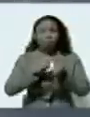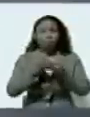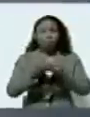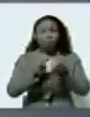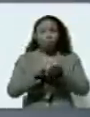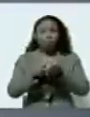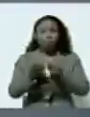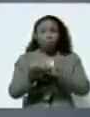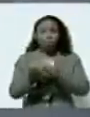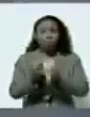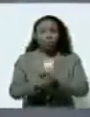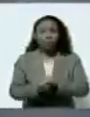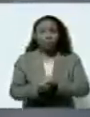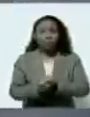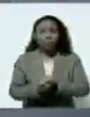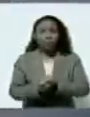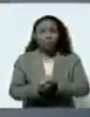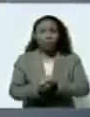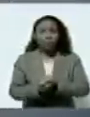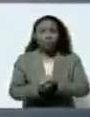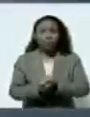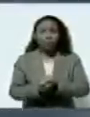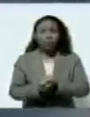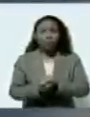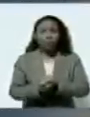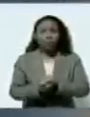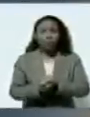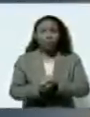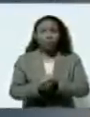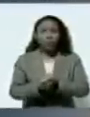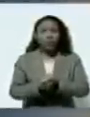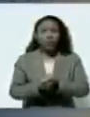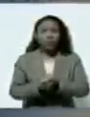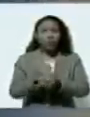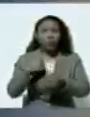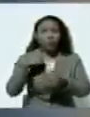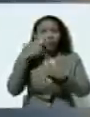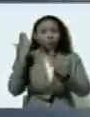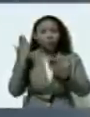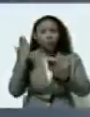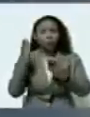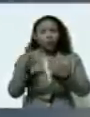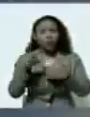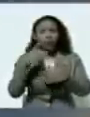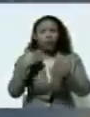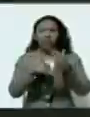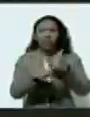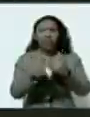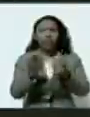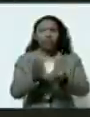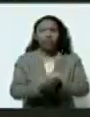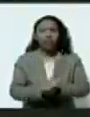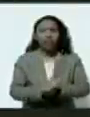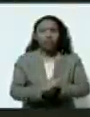cara y date la vuelta, yo te supe comprender. Vete.